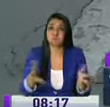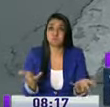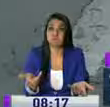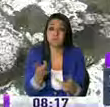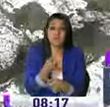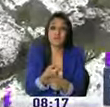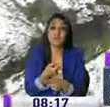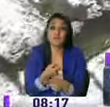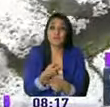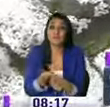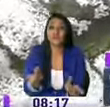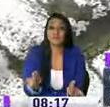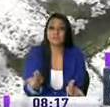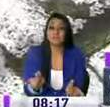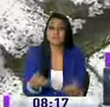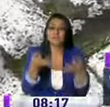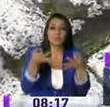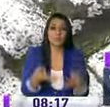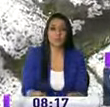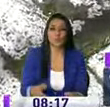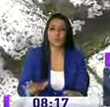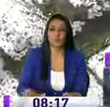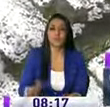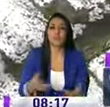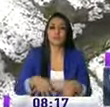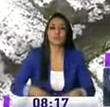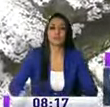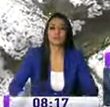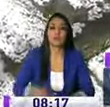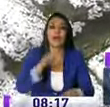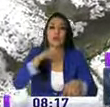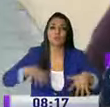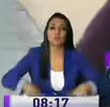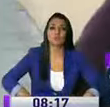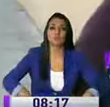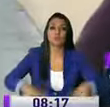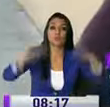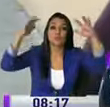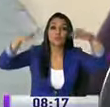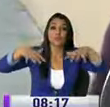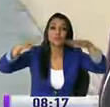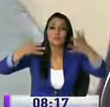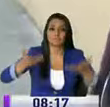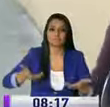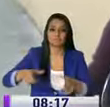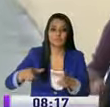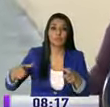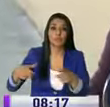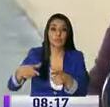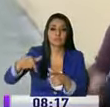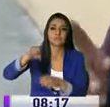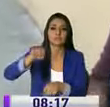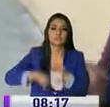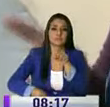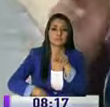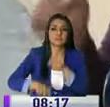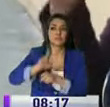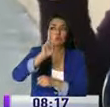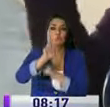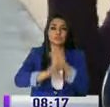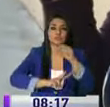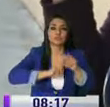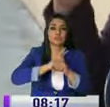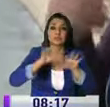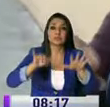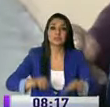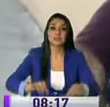De esta manera, no cumplen con su papel de evacuar las aguas lluvias. Ese huequito está mal, ya le digo, señorita, vamos 2 años, 6 meses